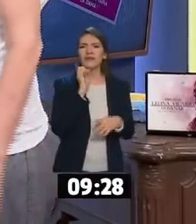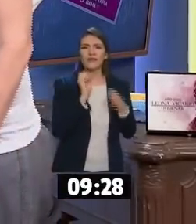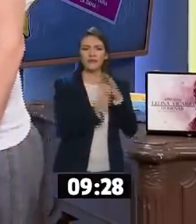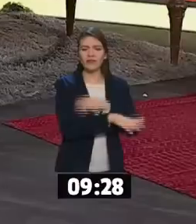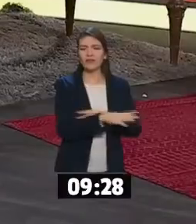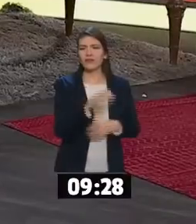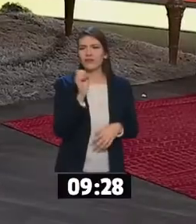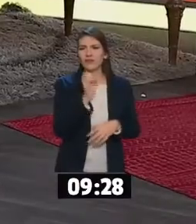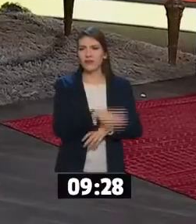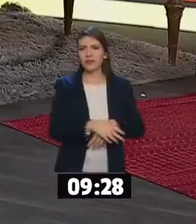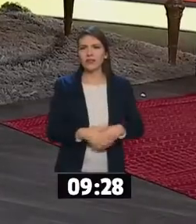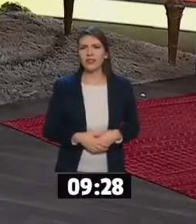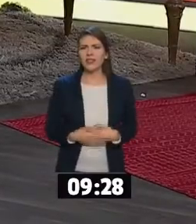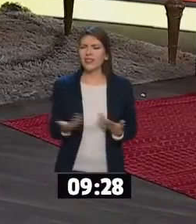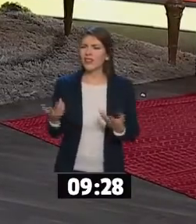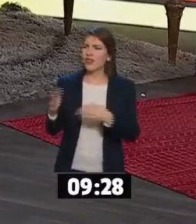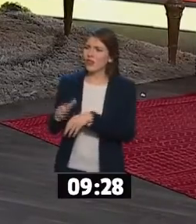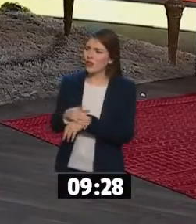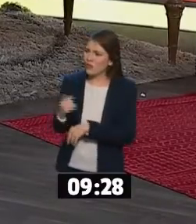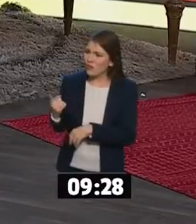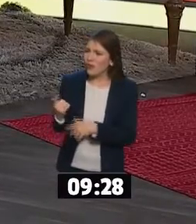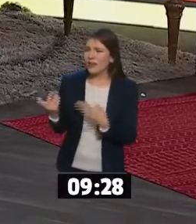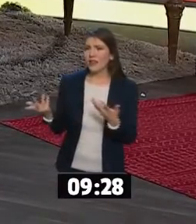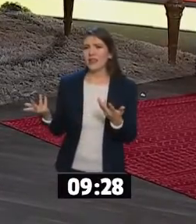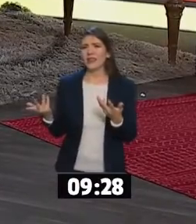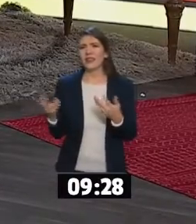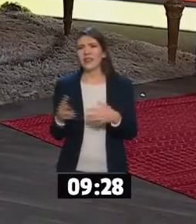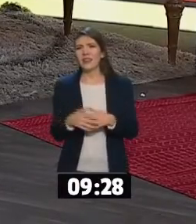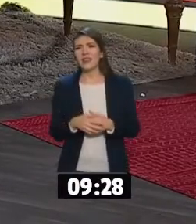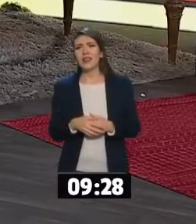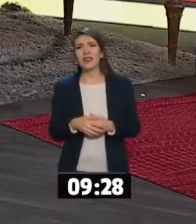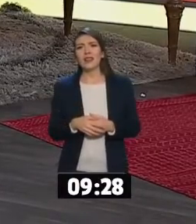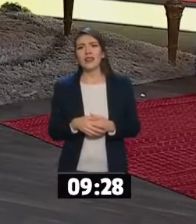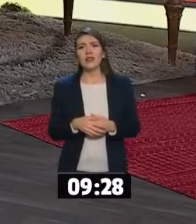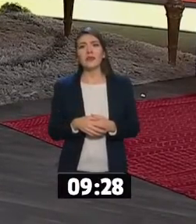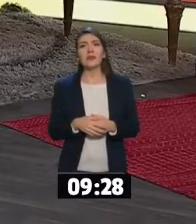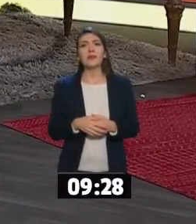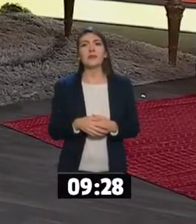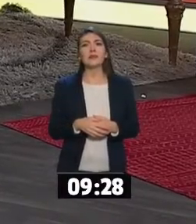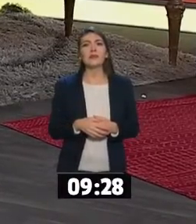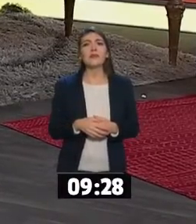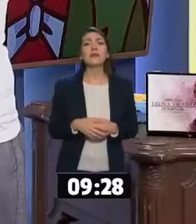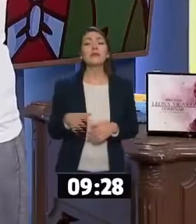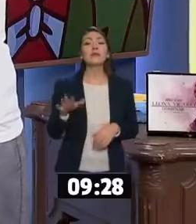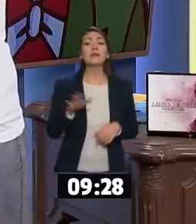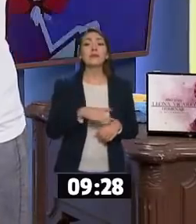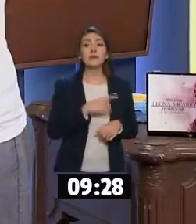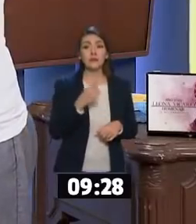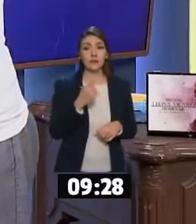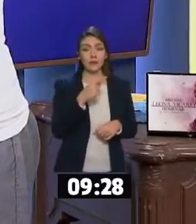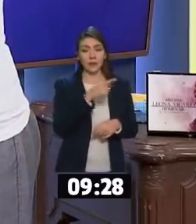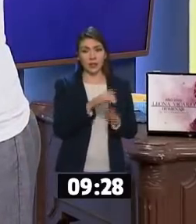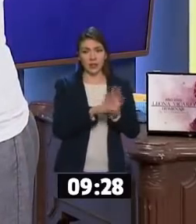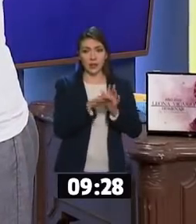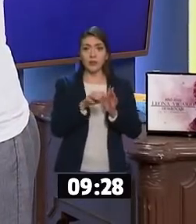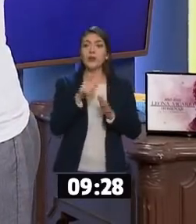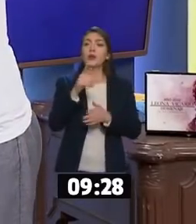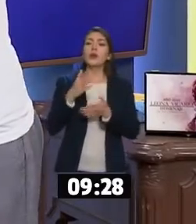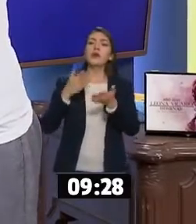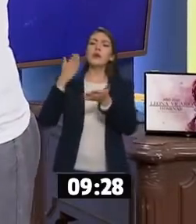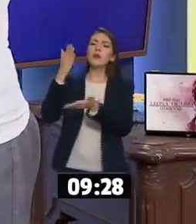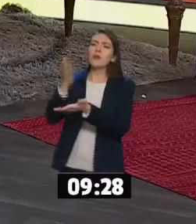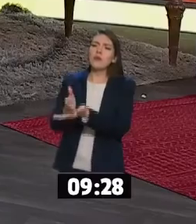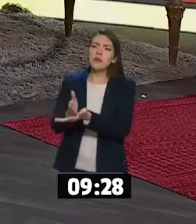cosas desechables, señora? Porque la idea era ir al mall antes de la pandemia. Ajá. Te comprabas lo que fuera, aunque sea